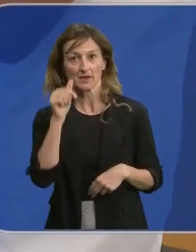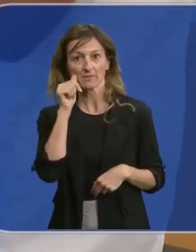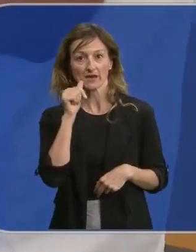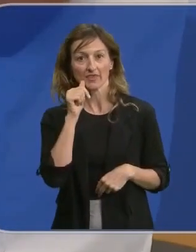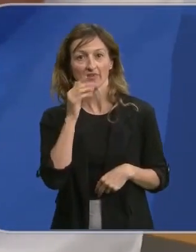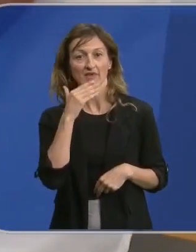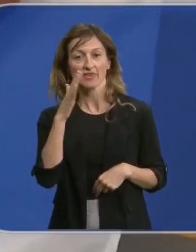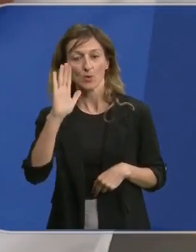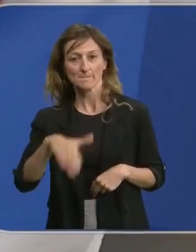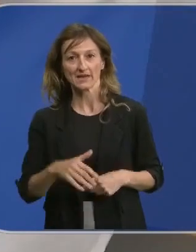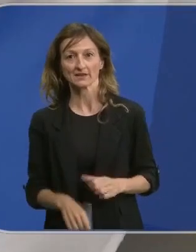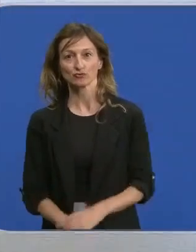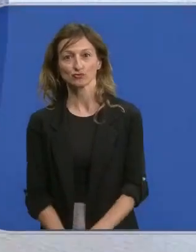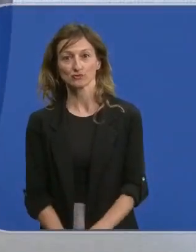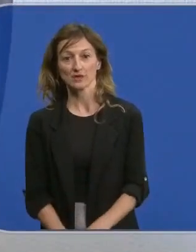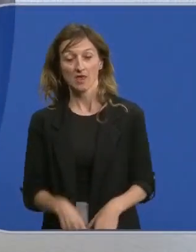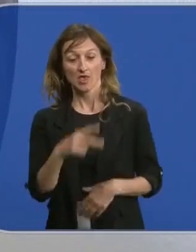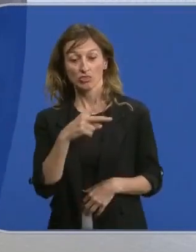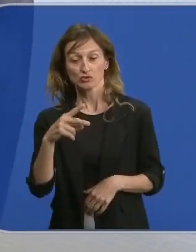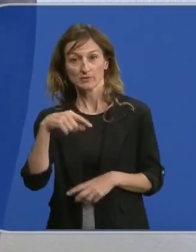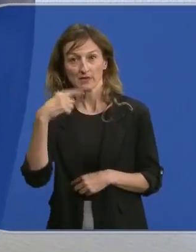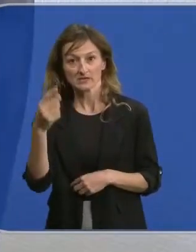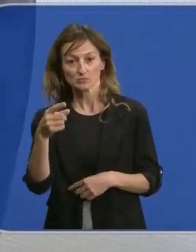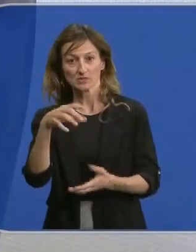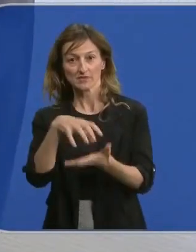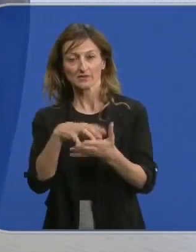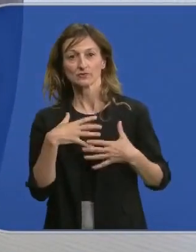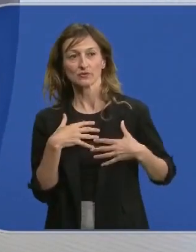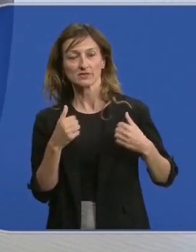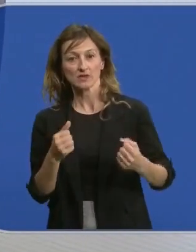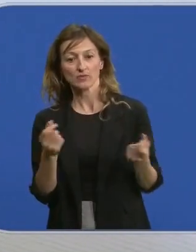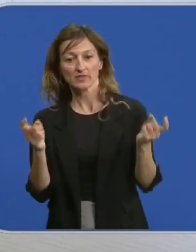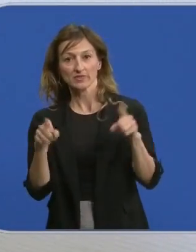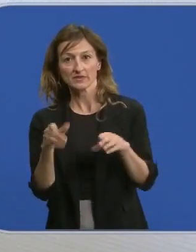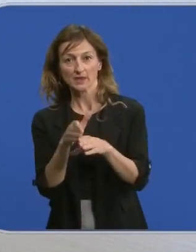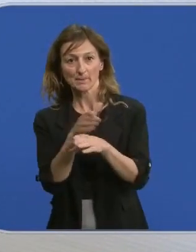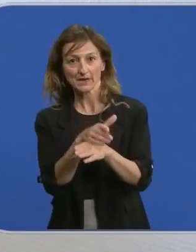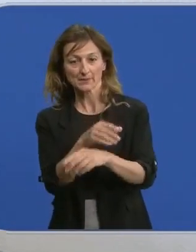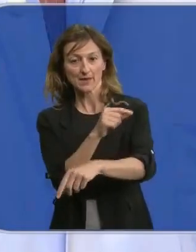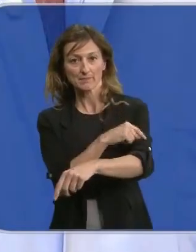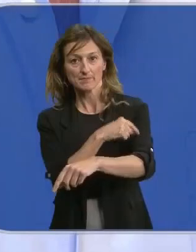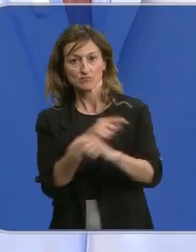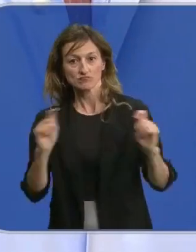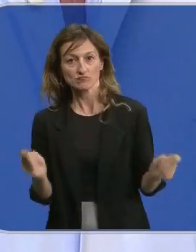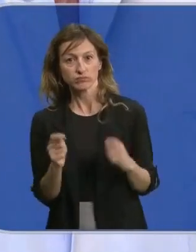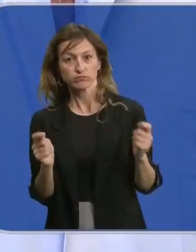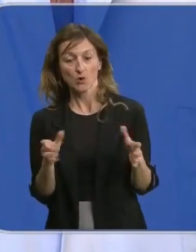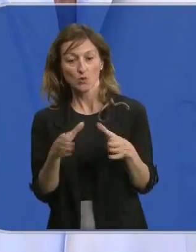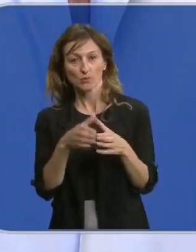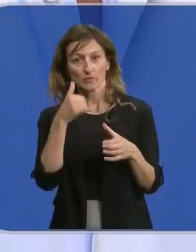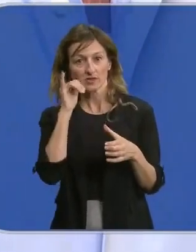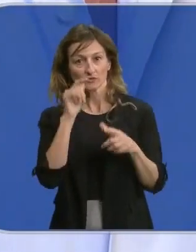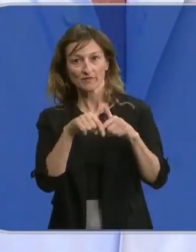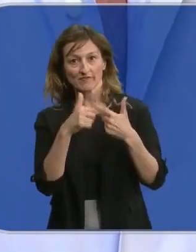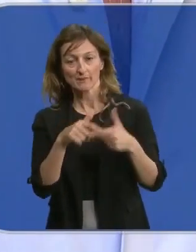embarazadas y menores de 5 años dos semanas después en los centros de salud y con cita previa comenzará la vacunación de los grupos de riesgo y